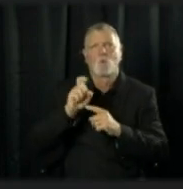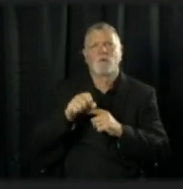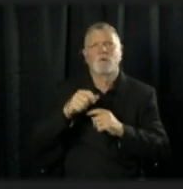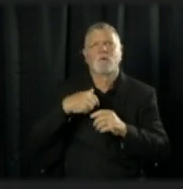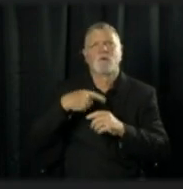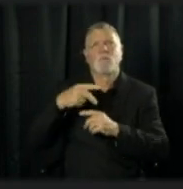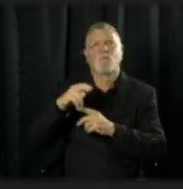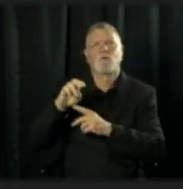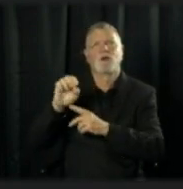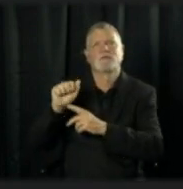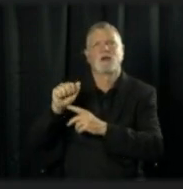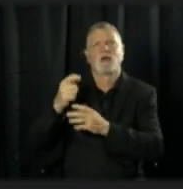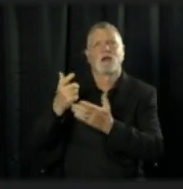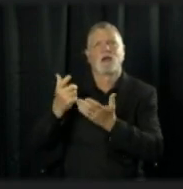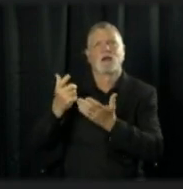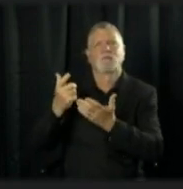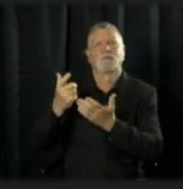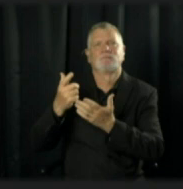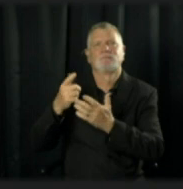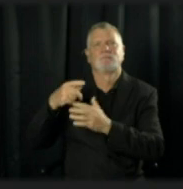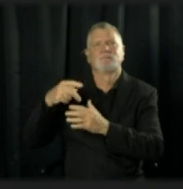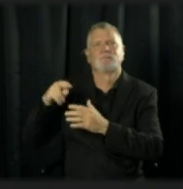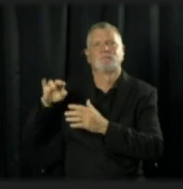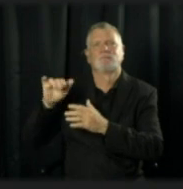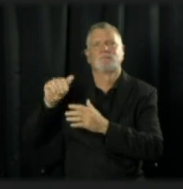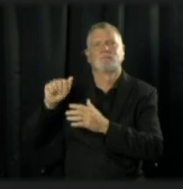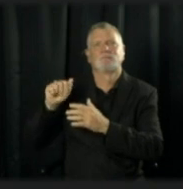Y la pregunta con acueducto tiene que ver con